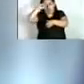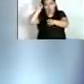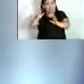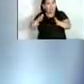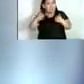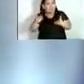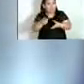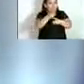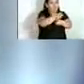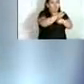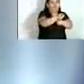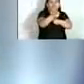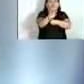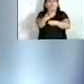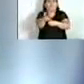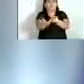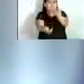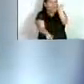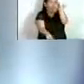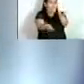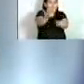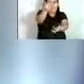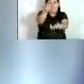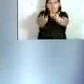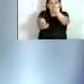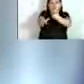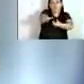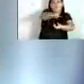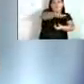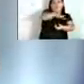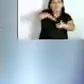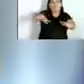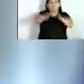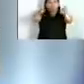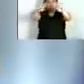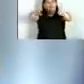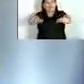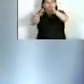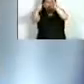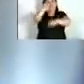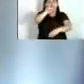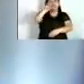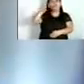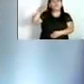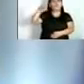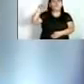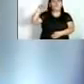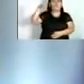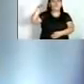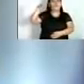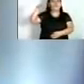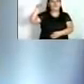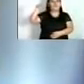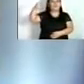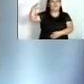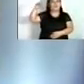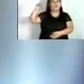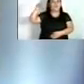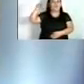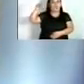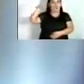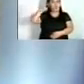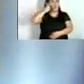un incendio de grandes proporciones en la reserva forestal La Montañona del municipio de Concepción, que